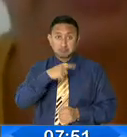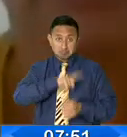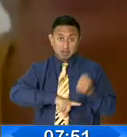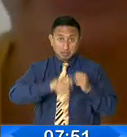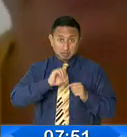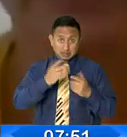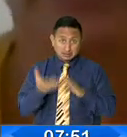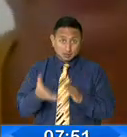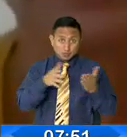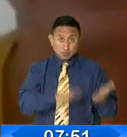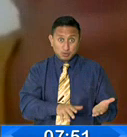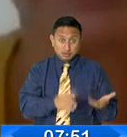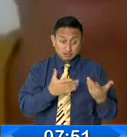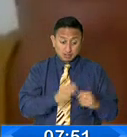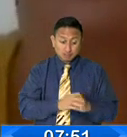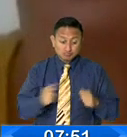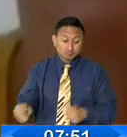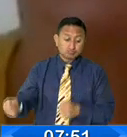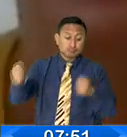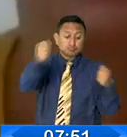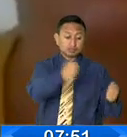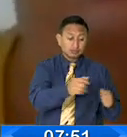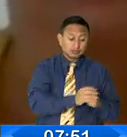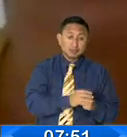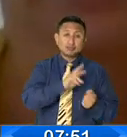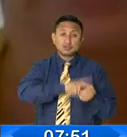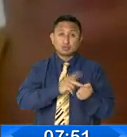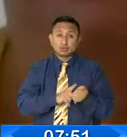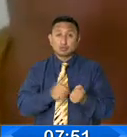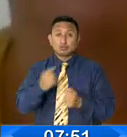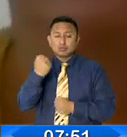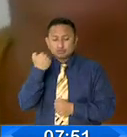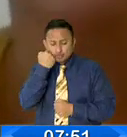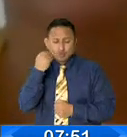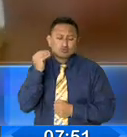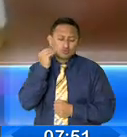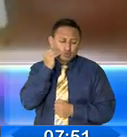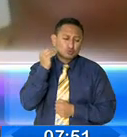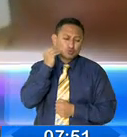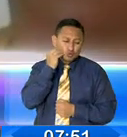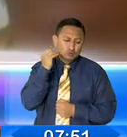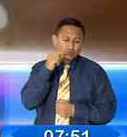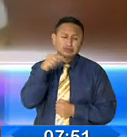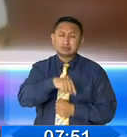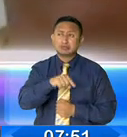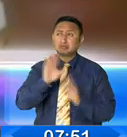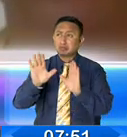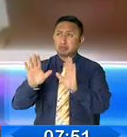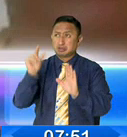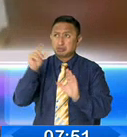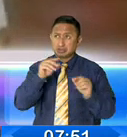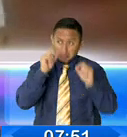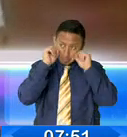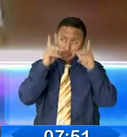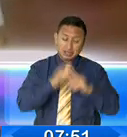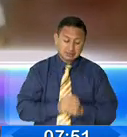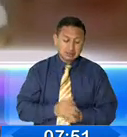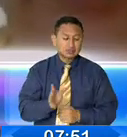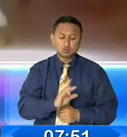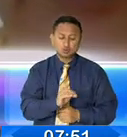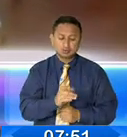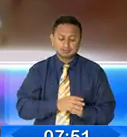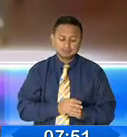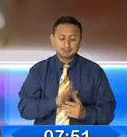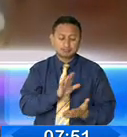volvimos a poner con la sabanita y mi sobrino seguía besando a su madre. Tía, sigamos, ella va a revivir. Ya no le dije, mijito,